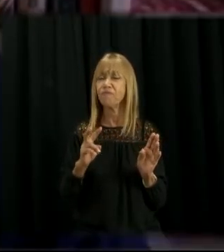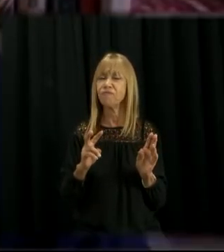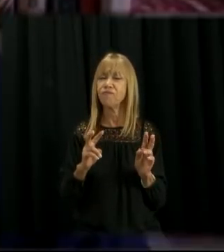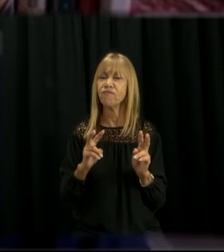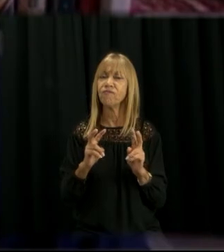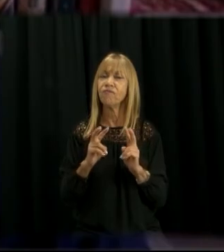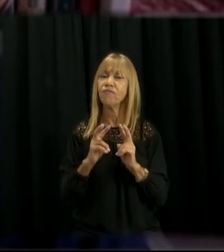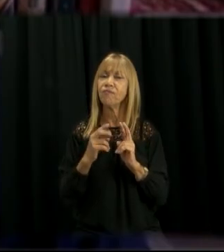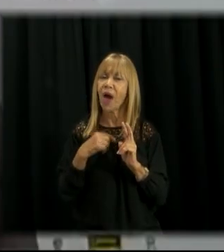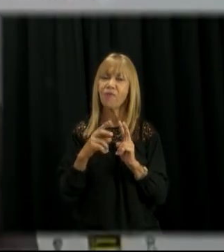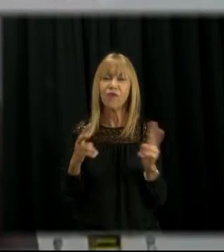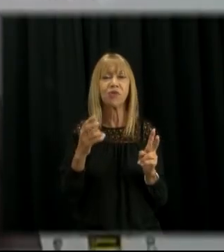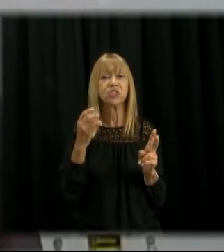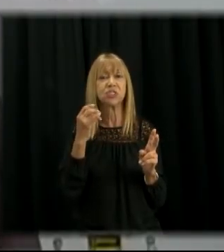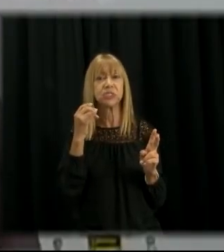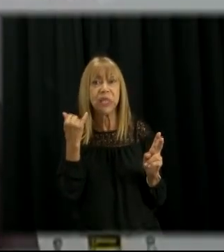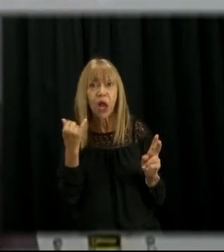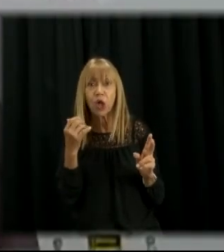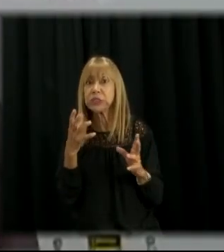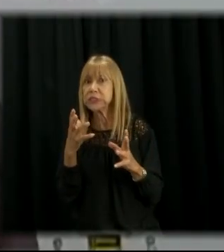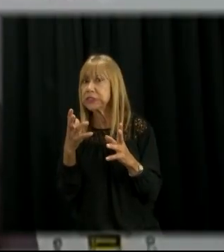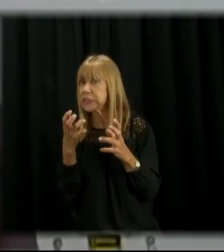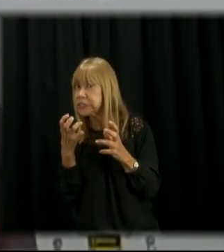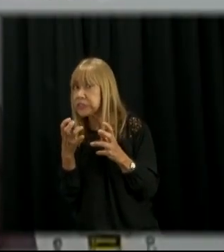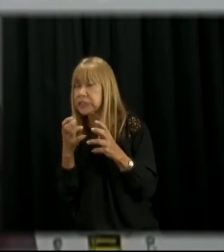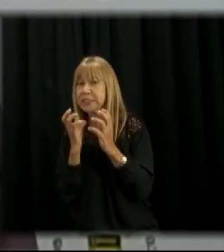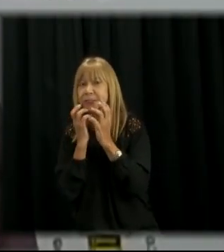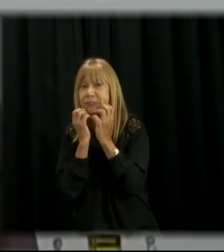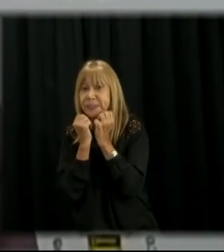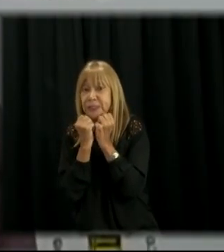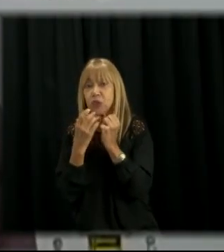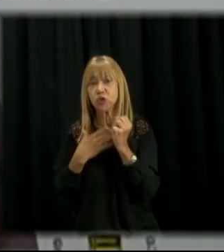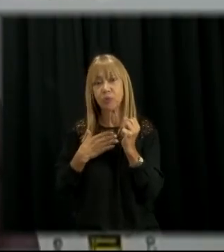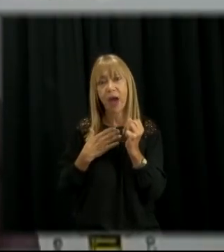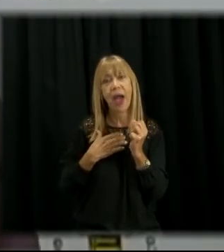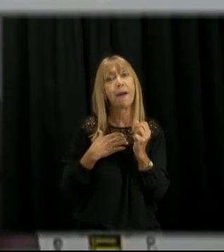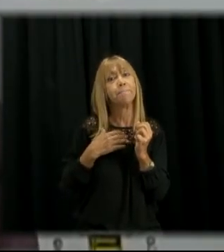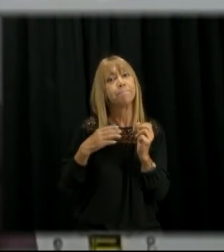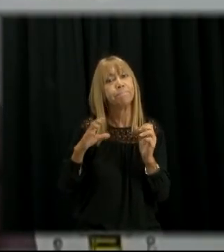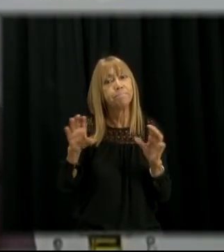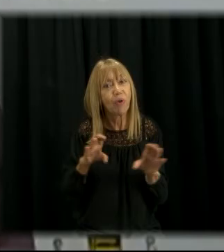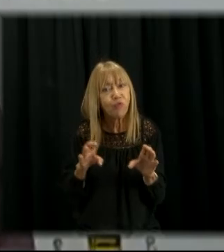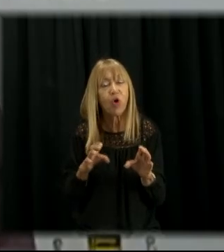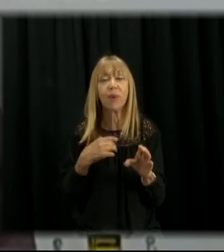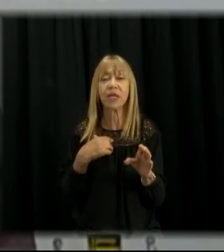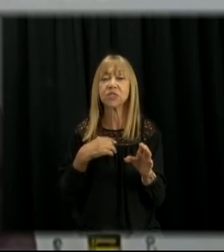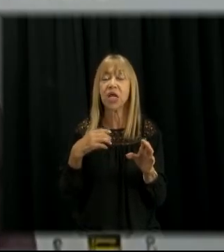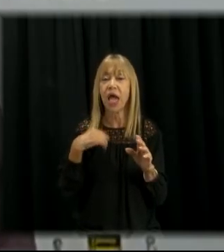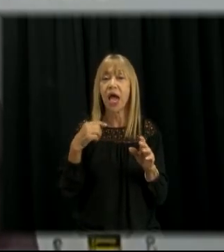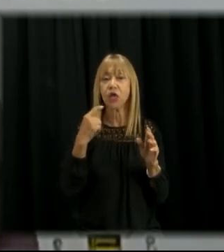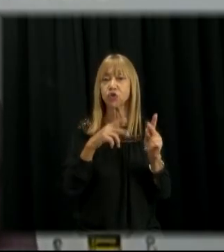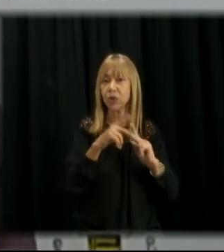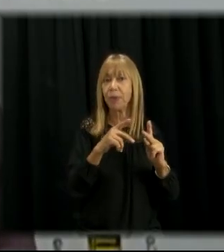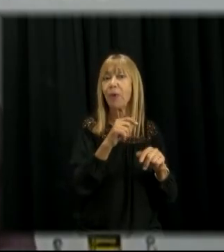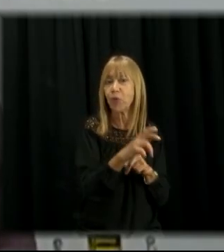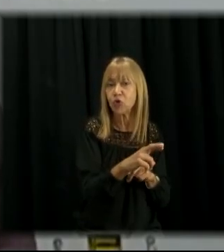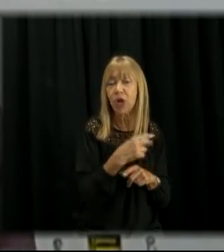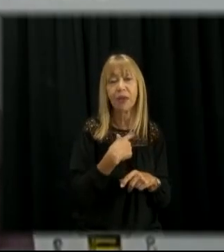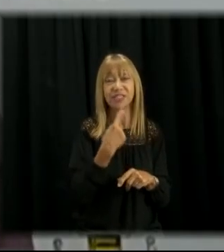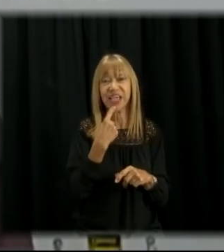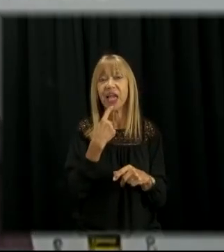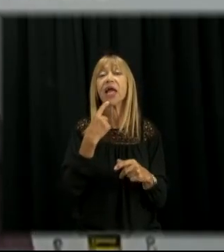profesional. Soy muy celoso con respecto a mi ejecución ante la gente de Puerto Rico